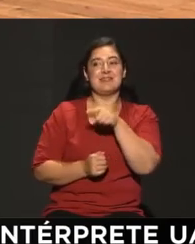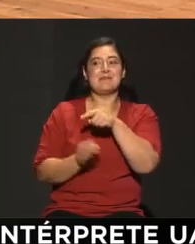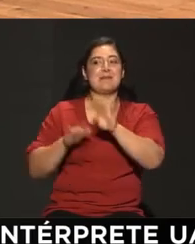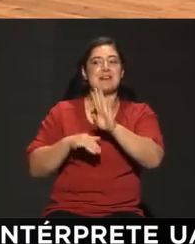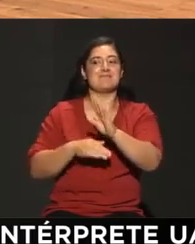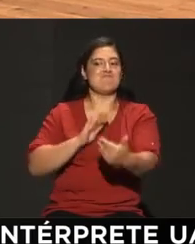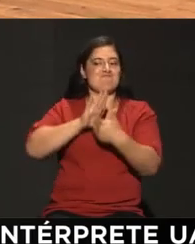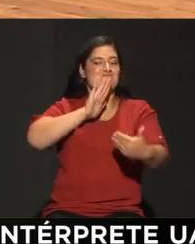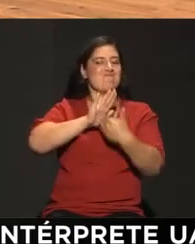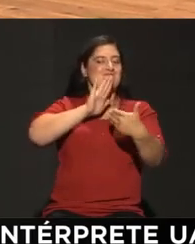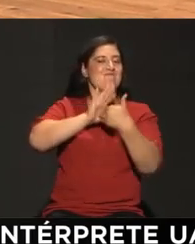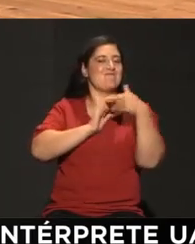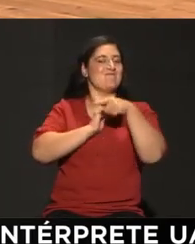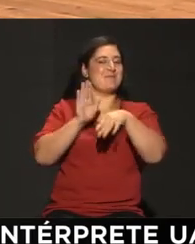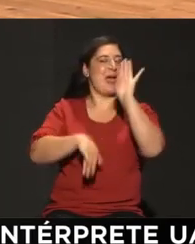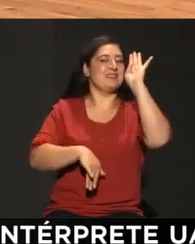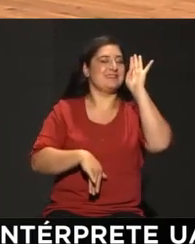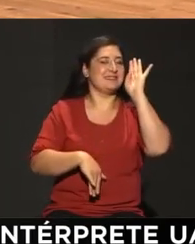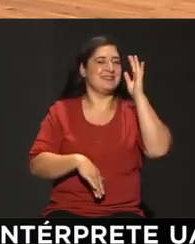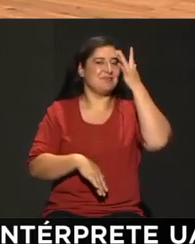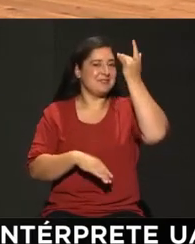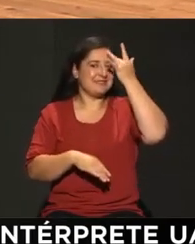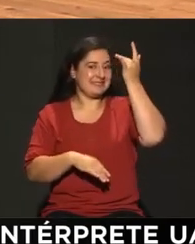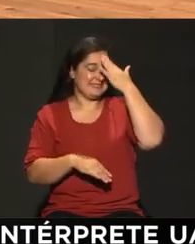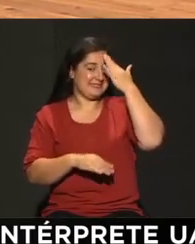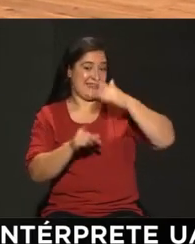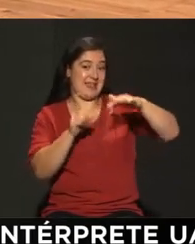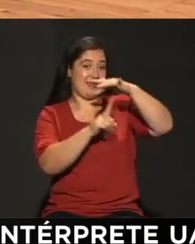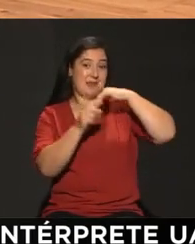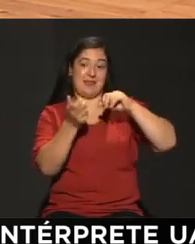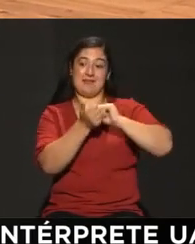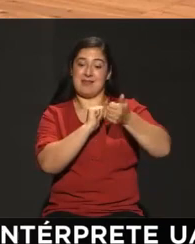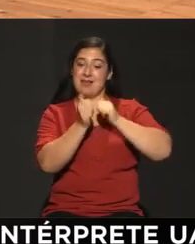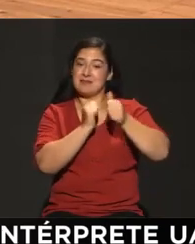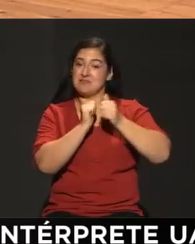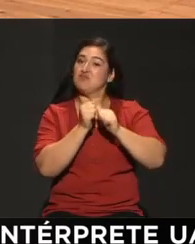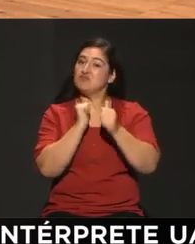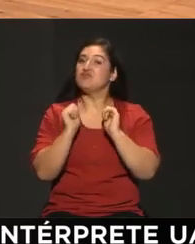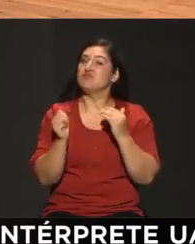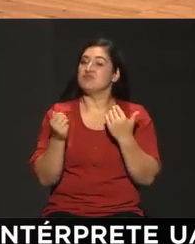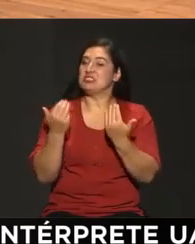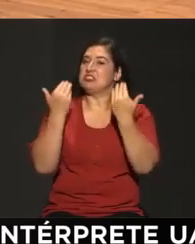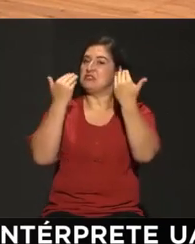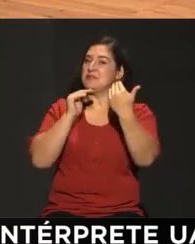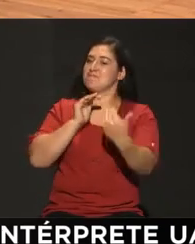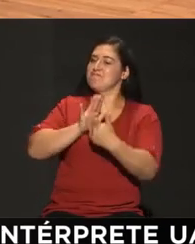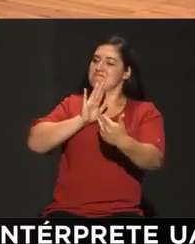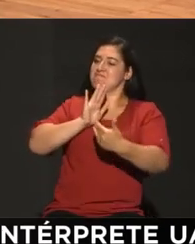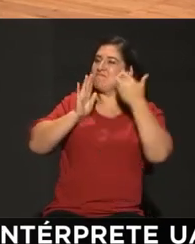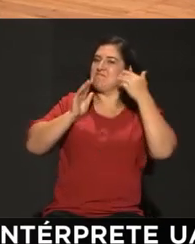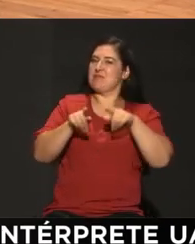más de ataque. En el término del ambiente del ejercicio, es válido utilizar el término de atacar